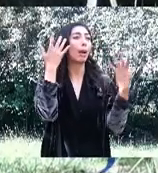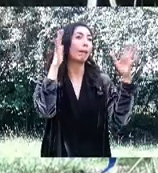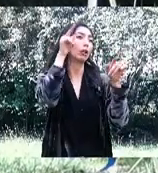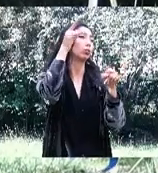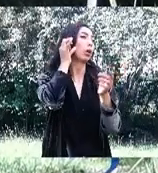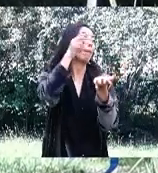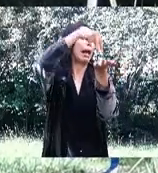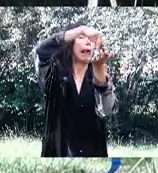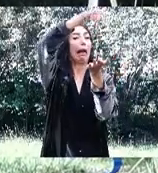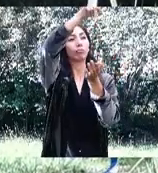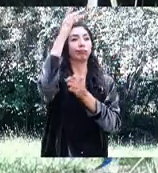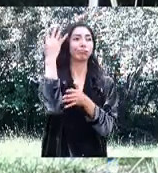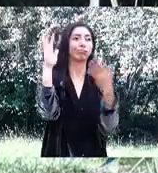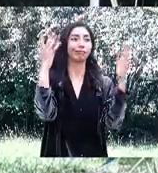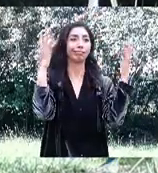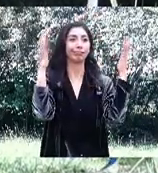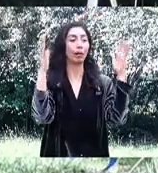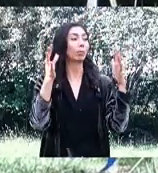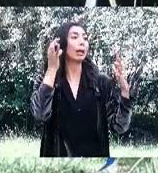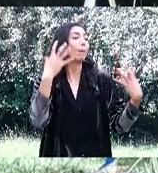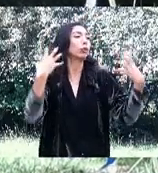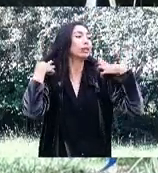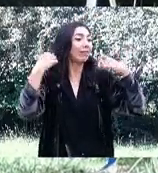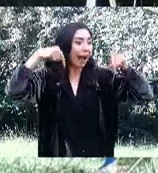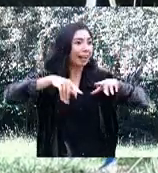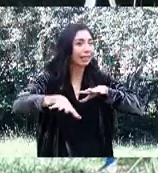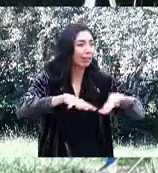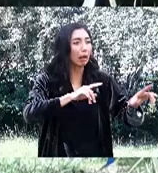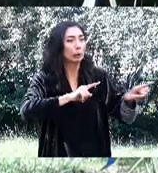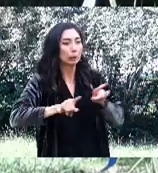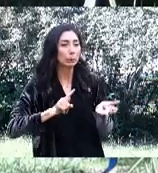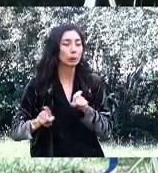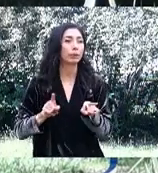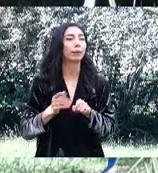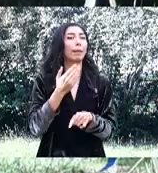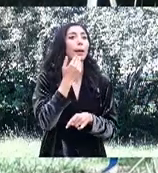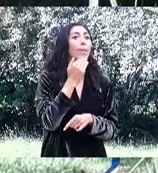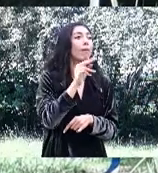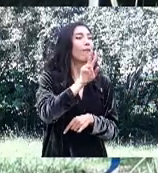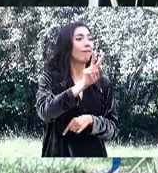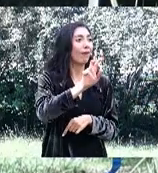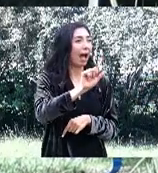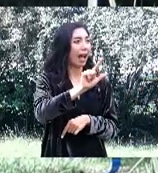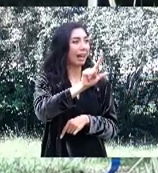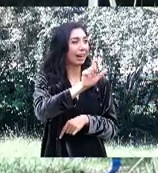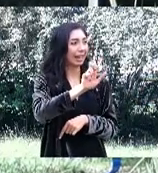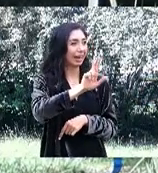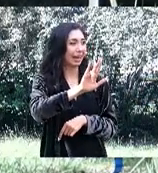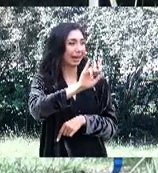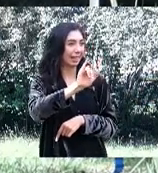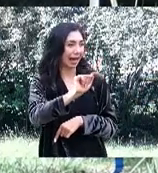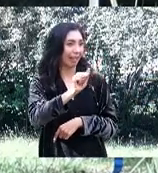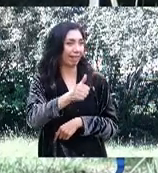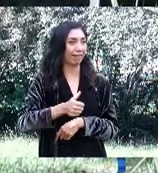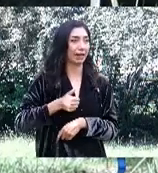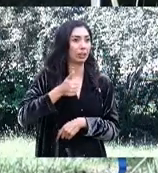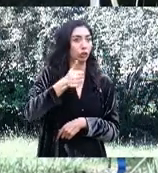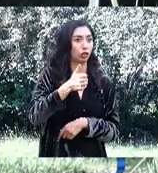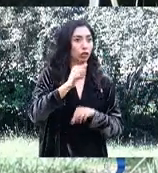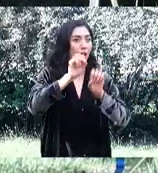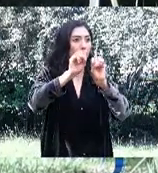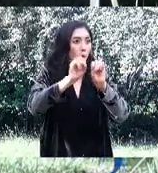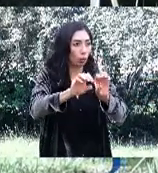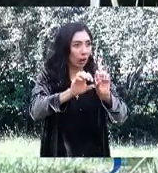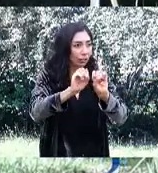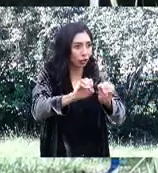para ella quien ha producido toda esta actividad a Valeria de la dirección de Educación que ha liderado también